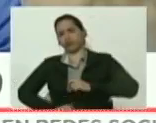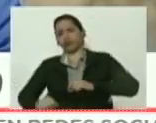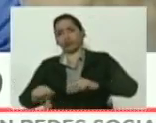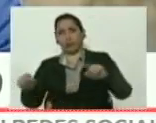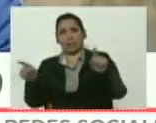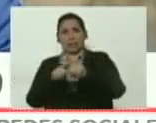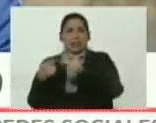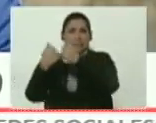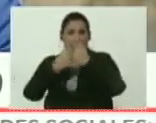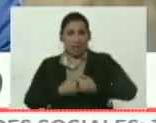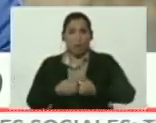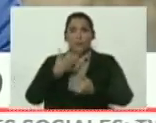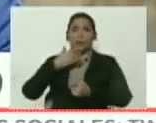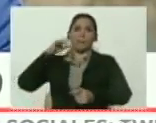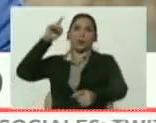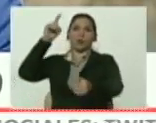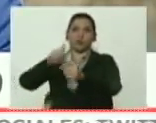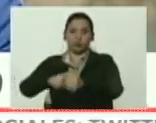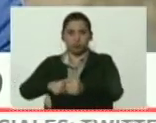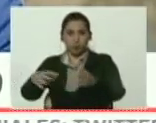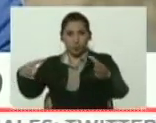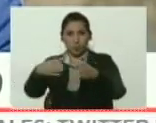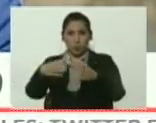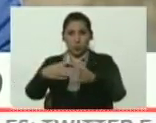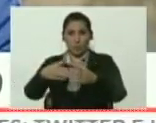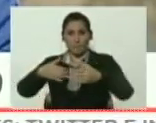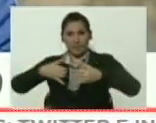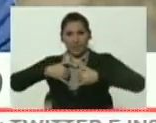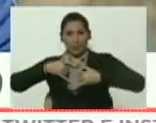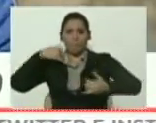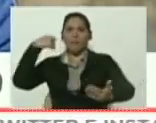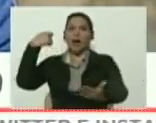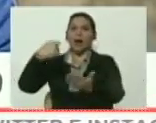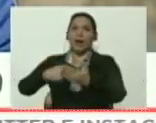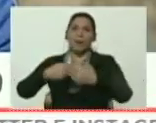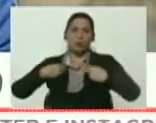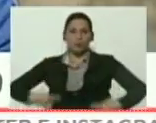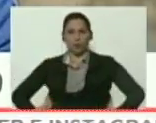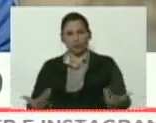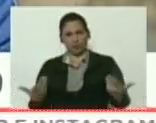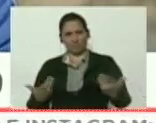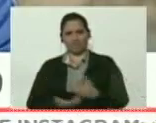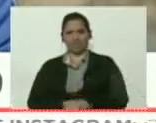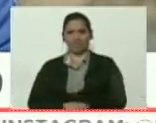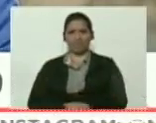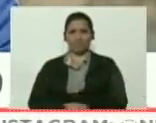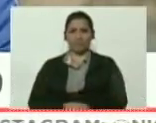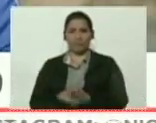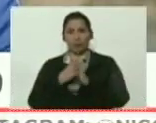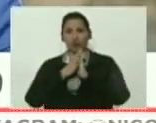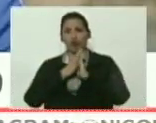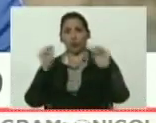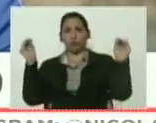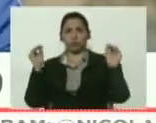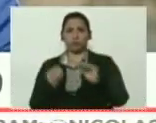Si uno era miembro de una selección, uno mismo pagaba su uniforme y todo,